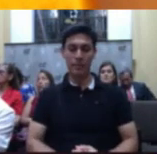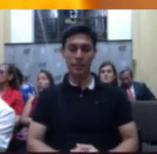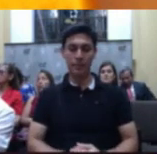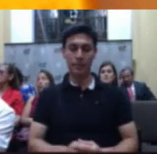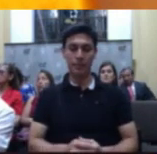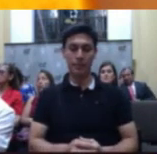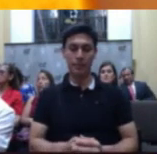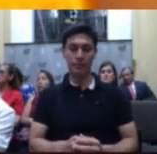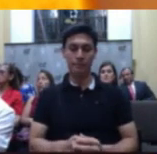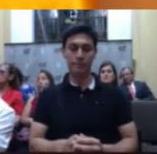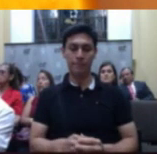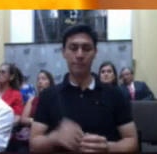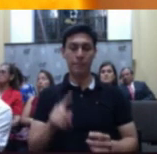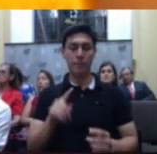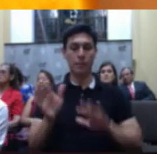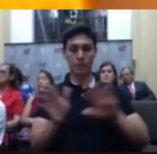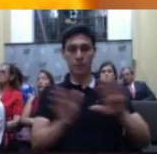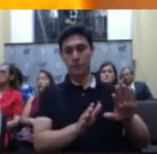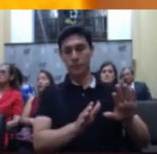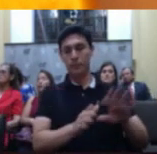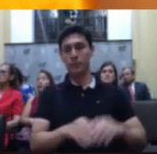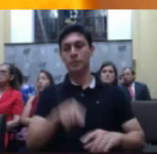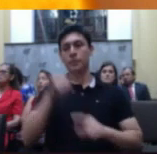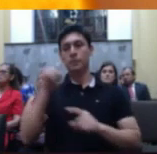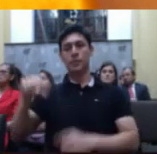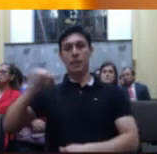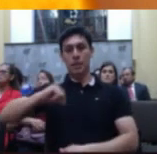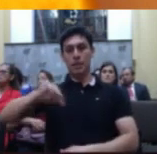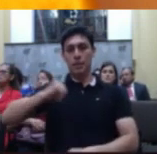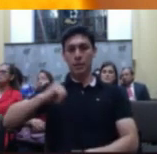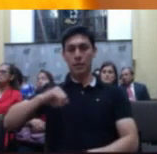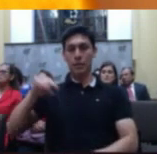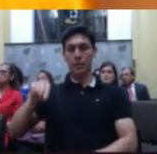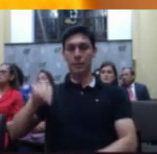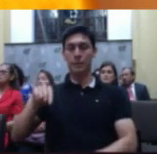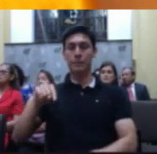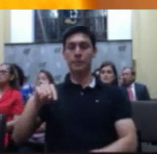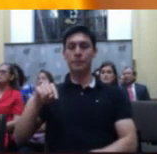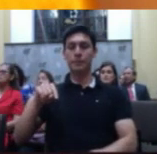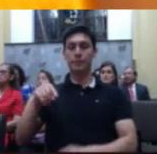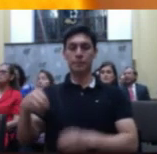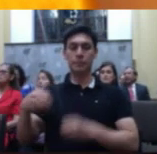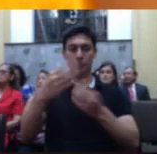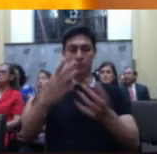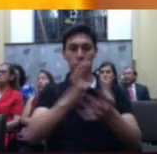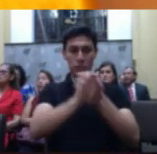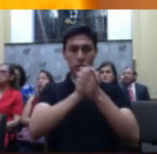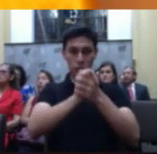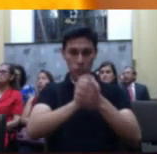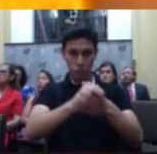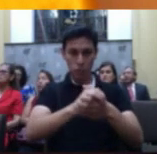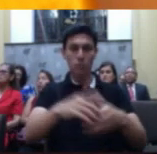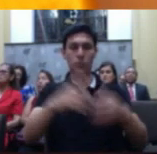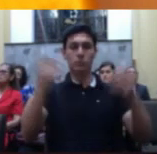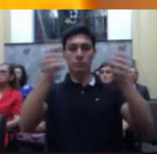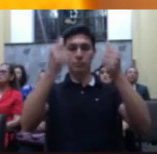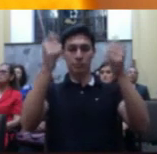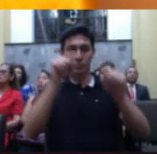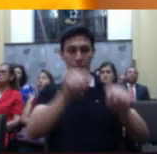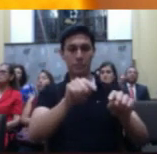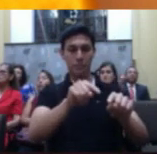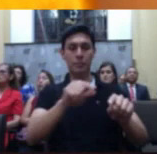El siguiente saludo, señor alcalde, es una felicitación remitida por el aniversario del distrito